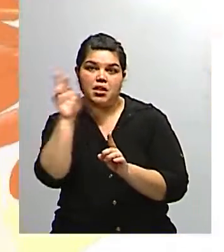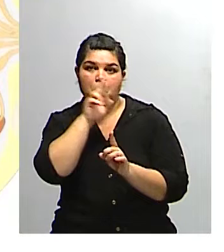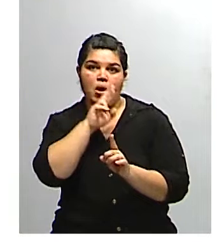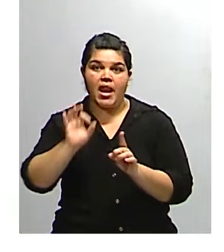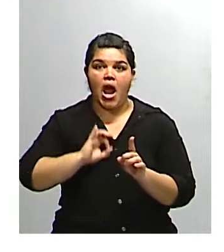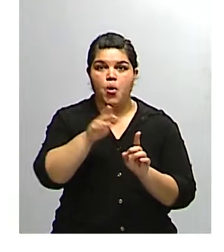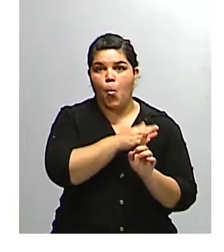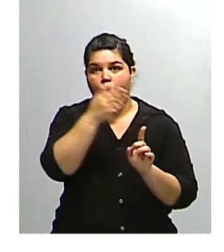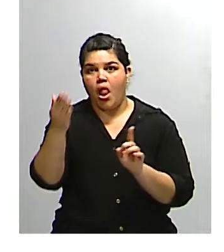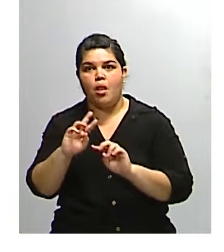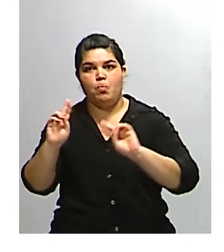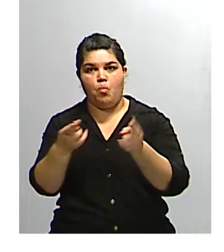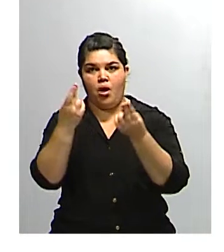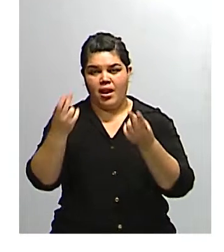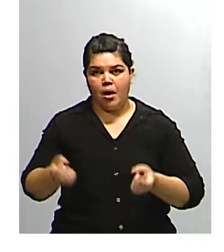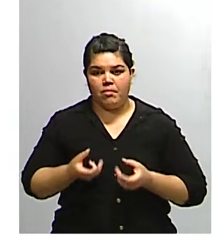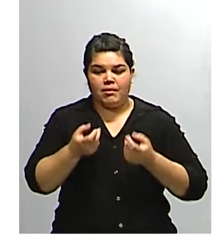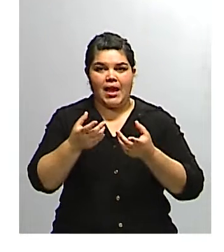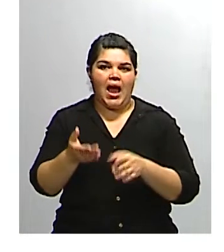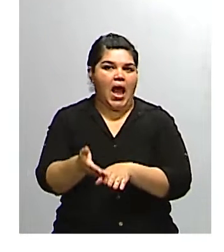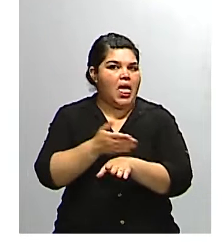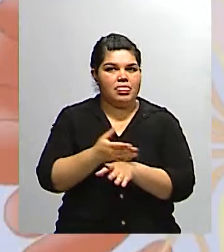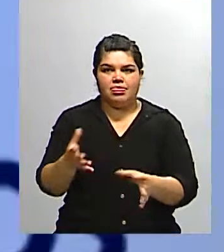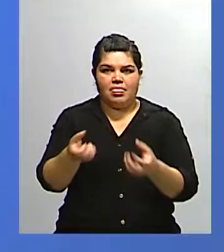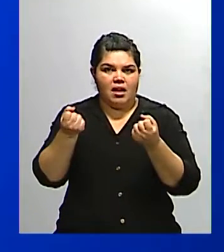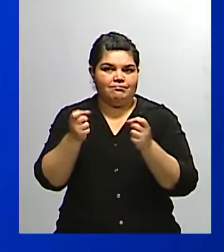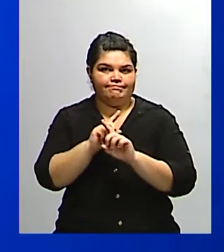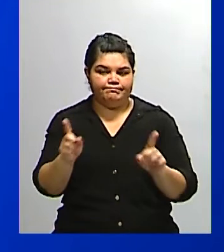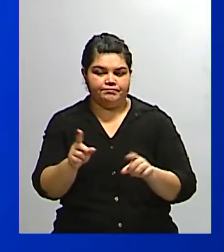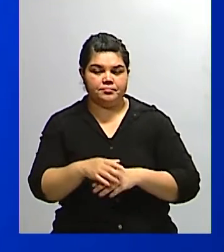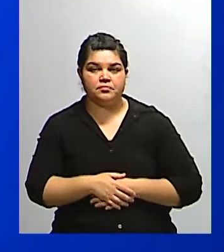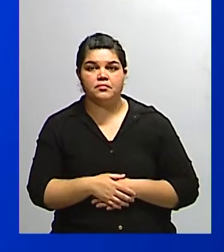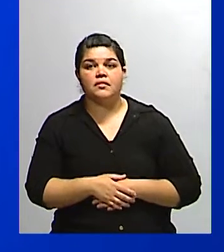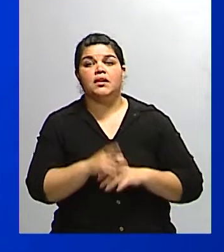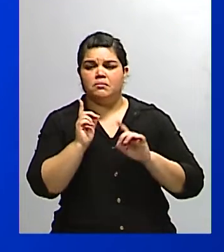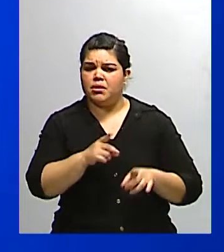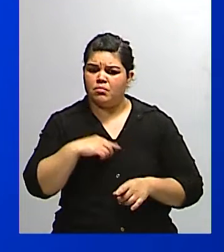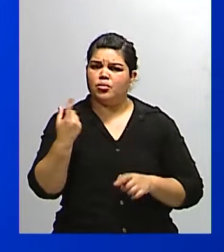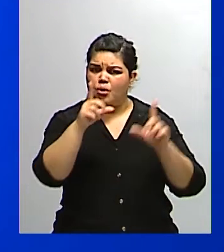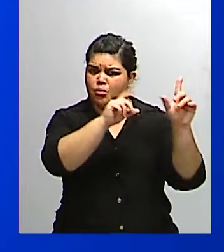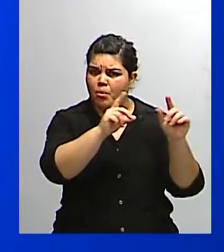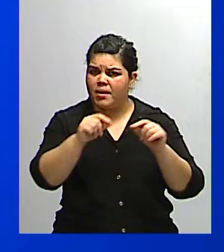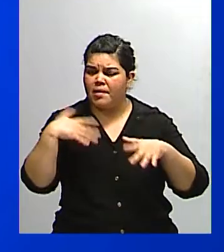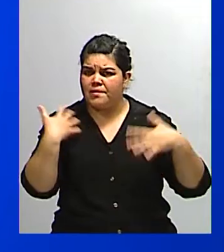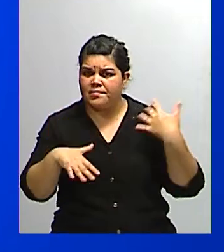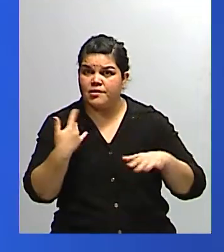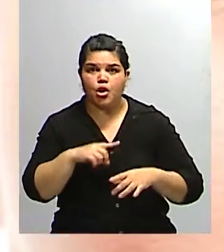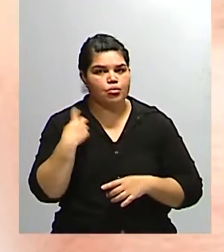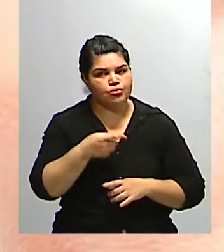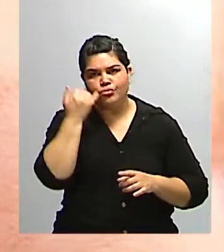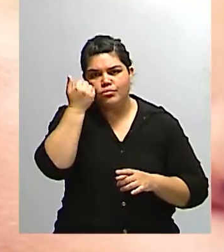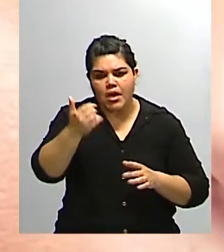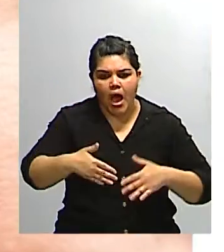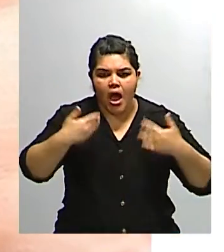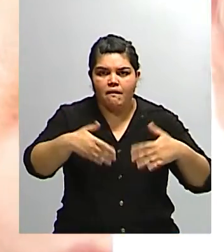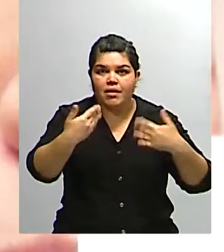año. Son cifras altas, ¿sí? Teniendo en cuenta que hemos avanzado un montón, y en este caso hay que decir que la detección precoz